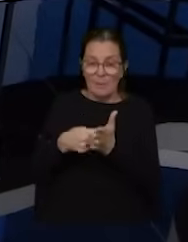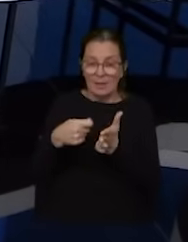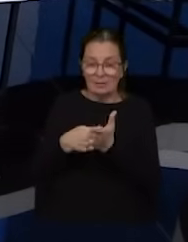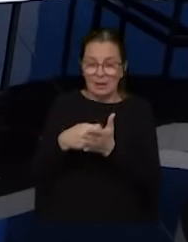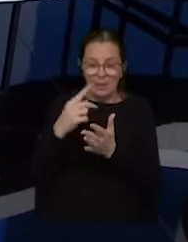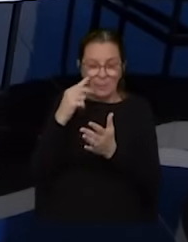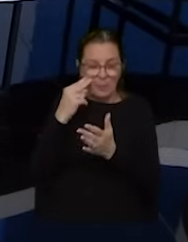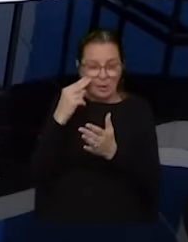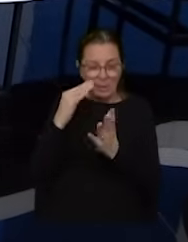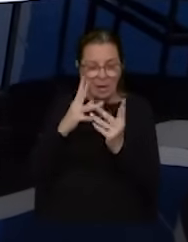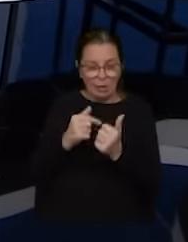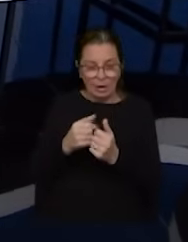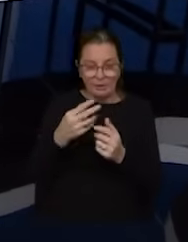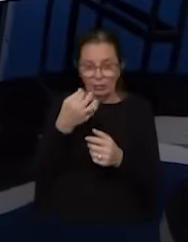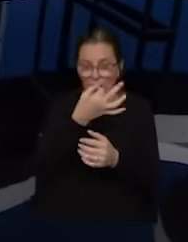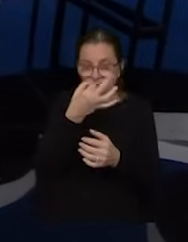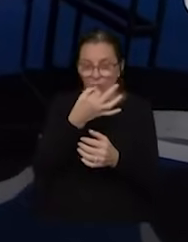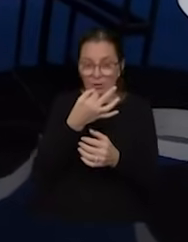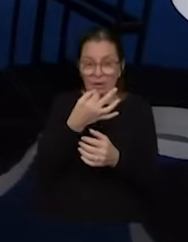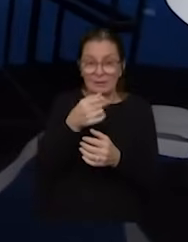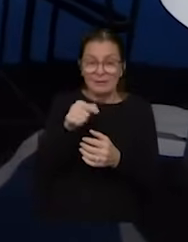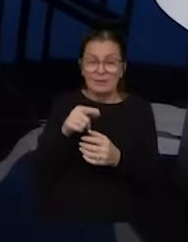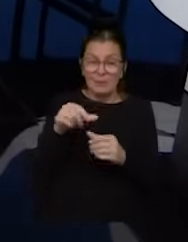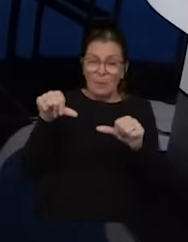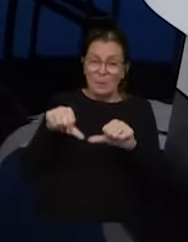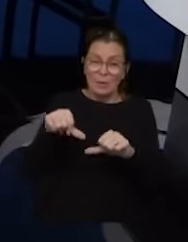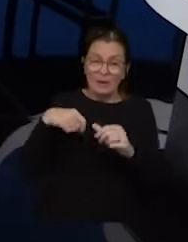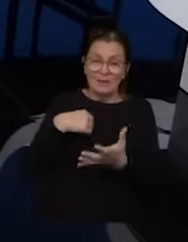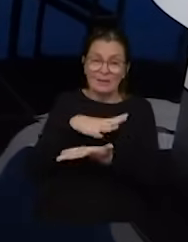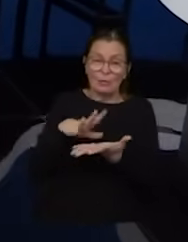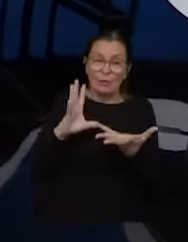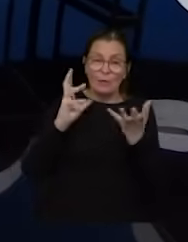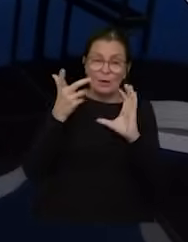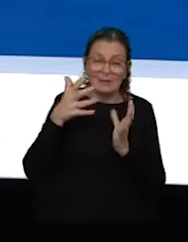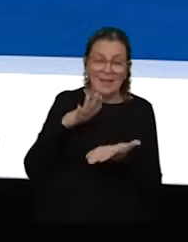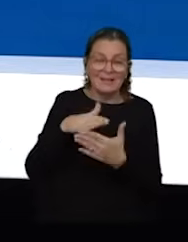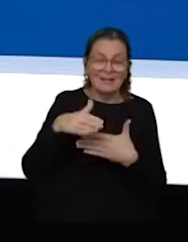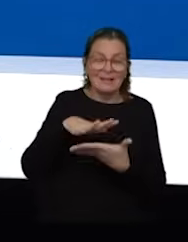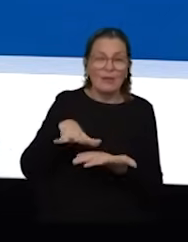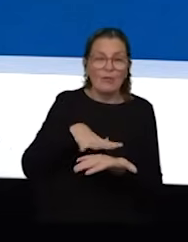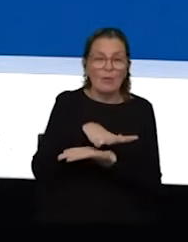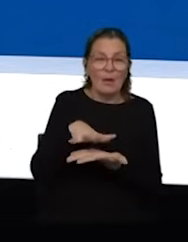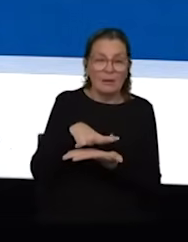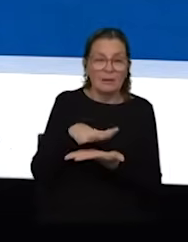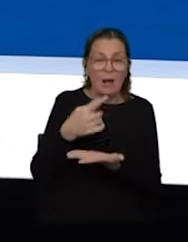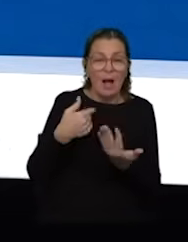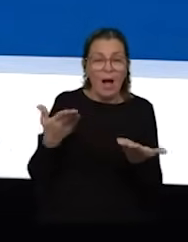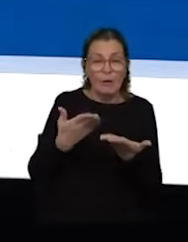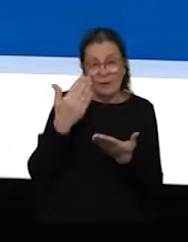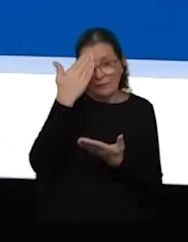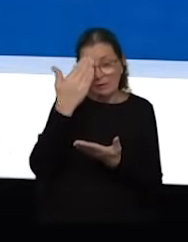el crimen organizado e y que ha empeorado la situación de violencia en los territorios No ahora el frente